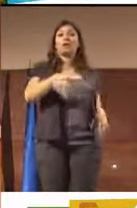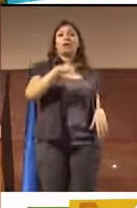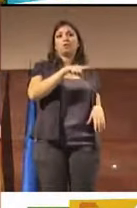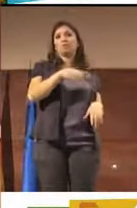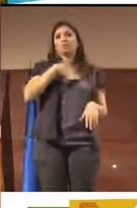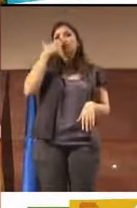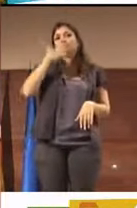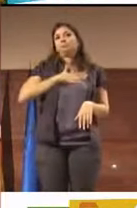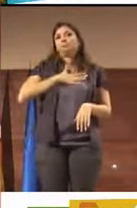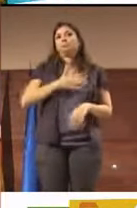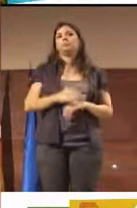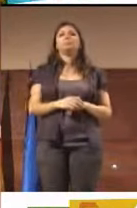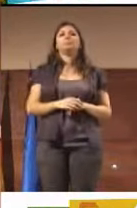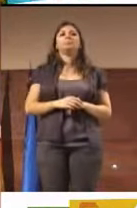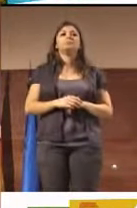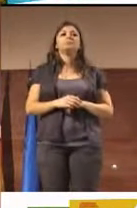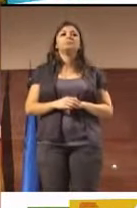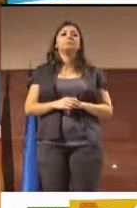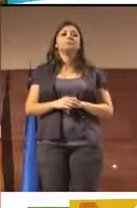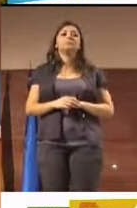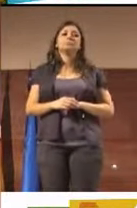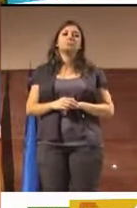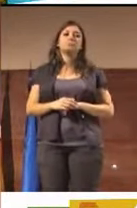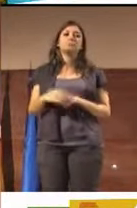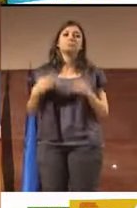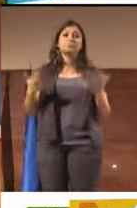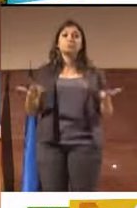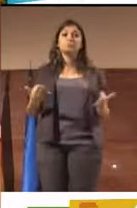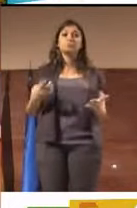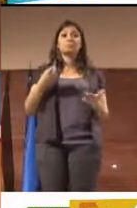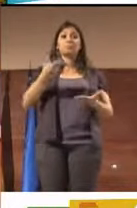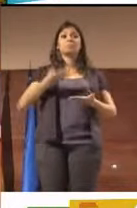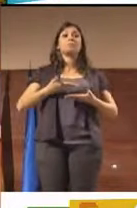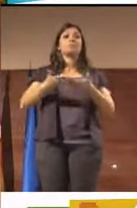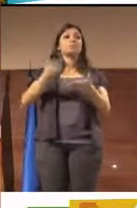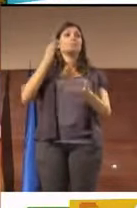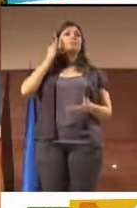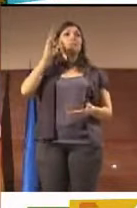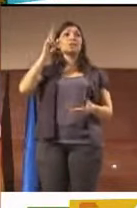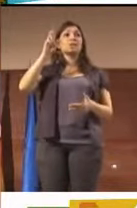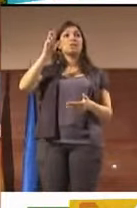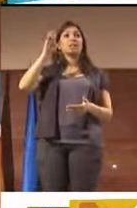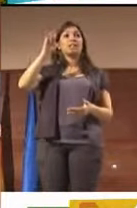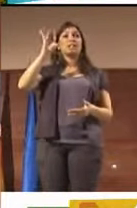gratificantes. Reyes nos invitó a participar en la presentación